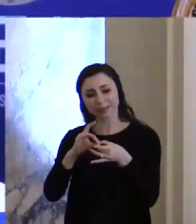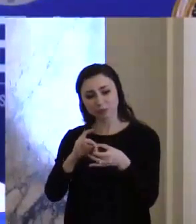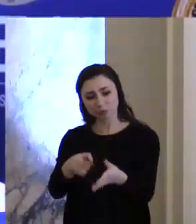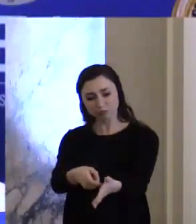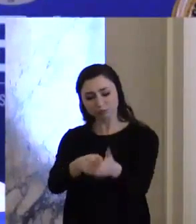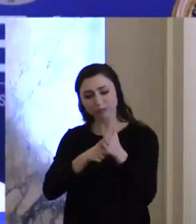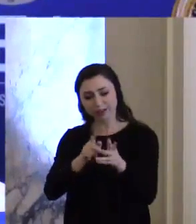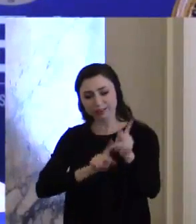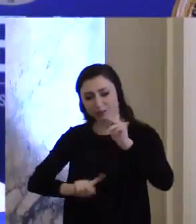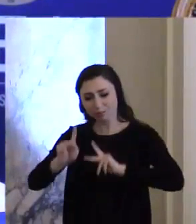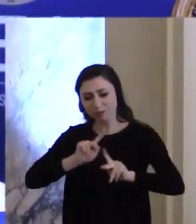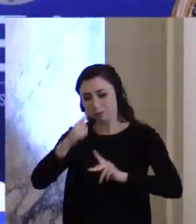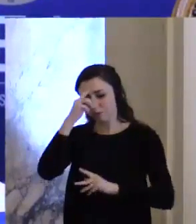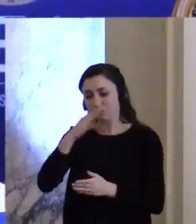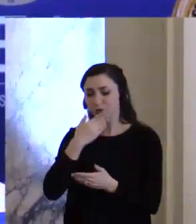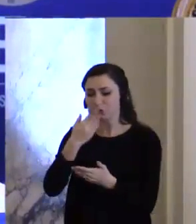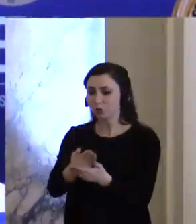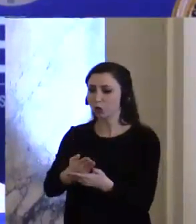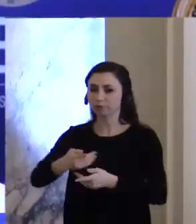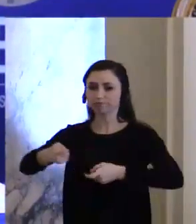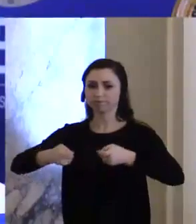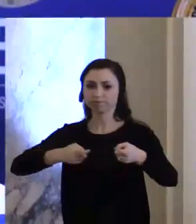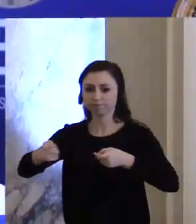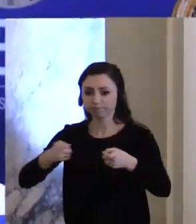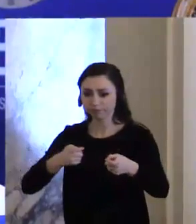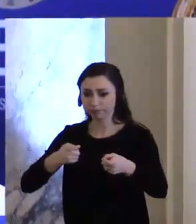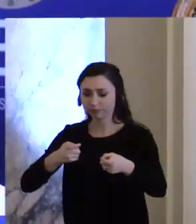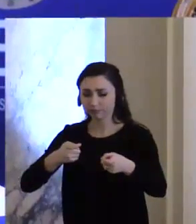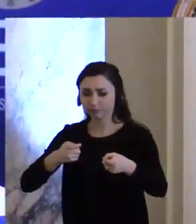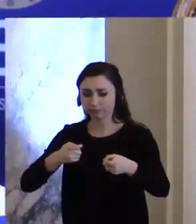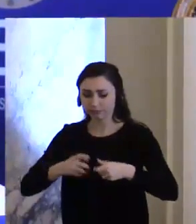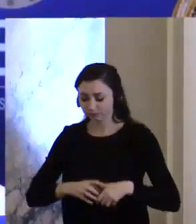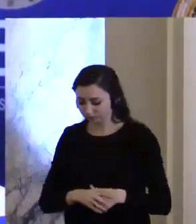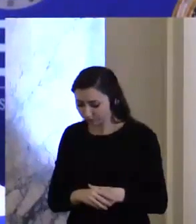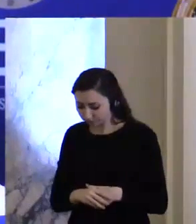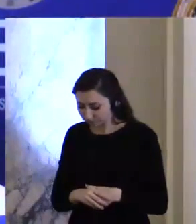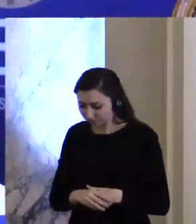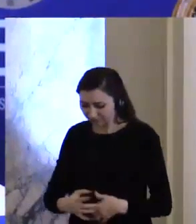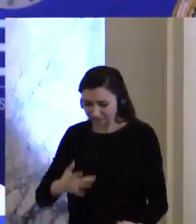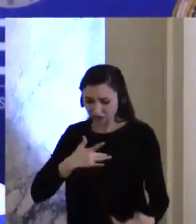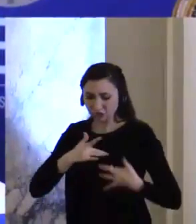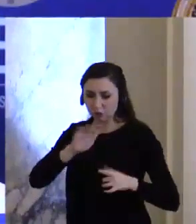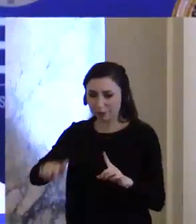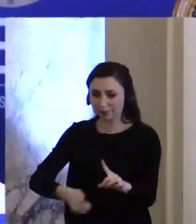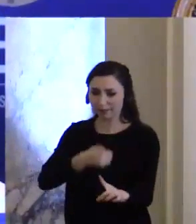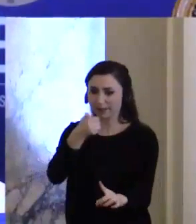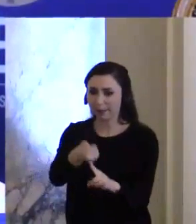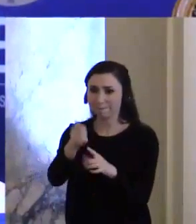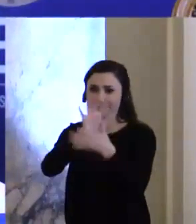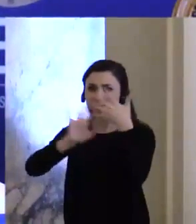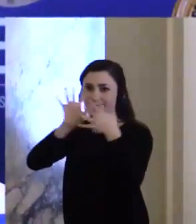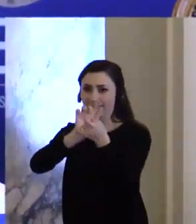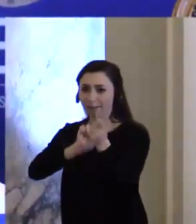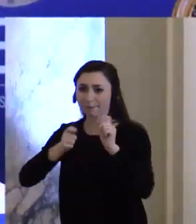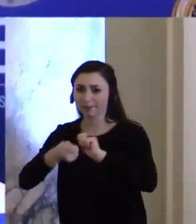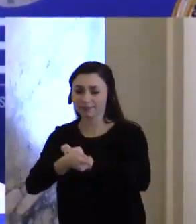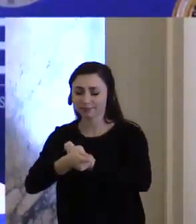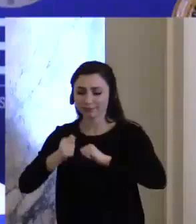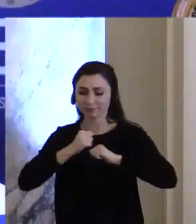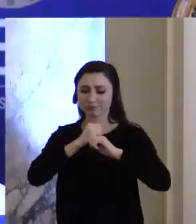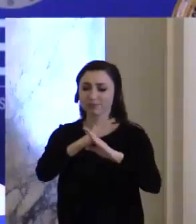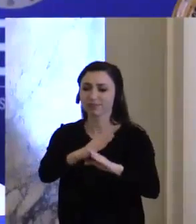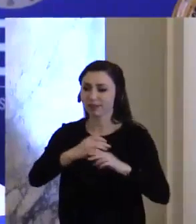gobernanza, las preocupaciones sobre el impacto del cambio climático, la protección de los derechos